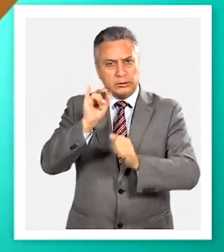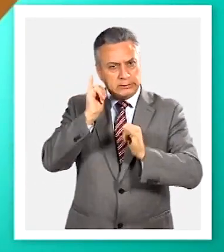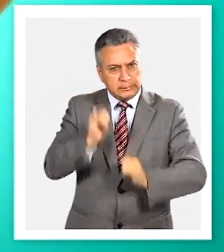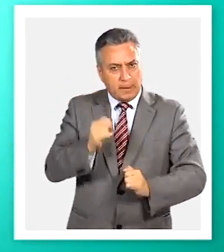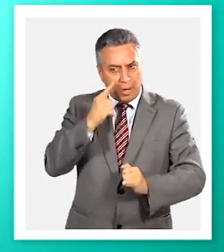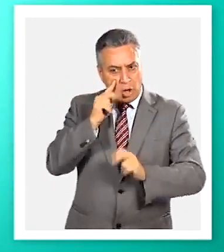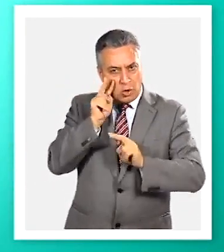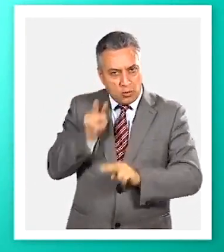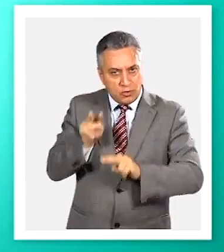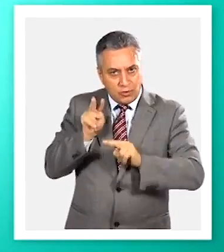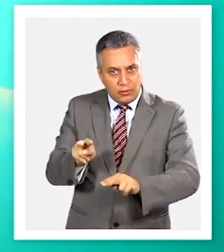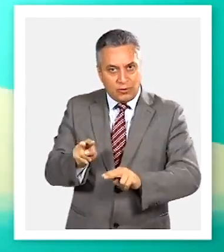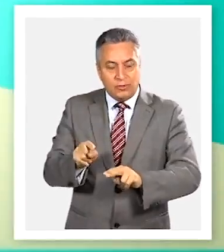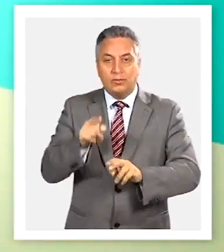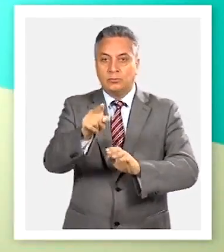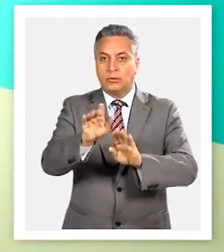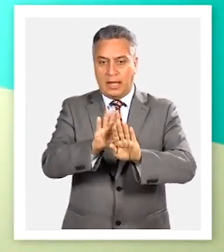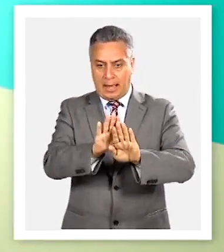a la vista.